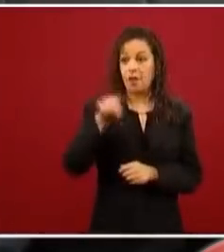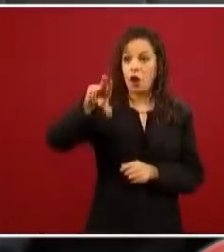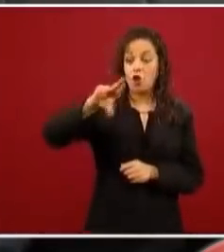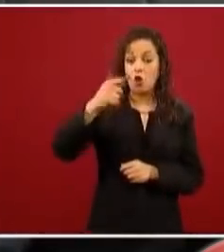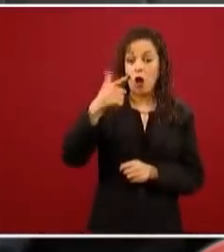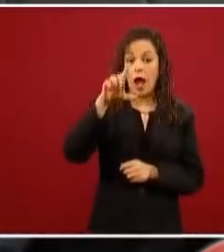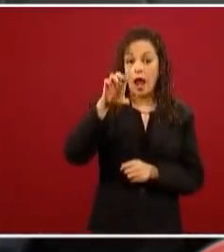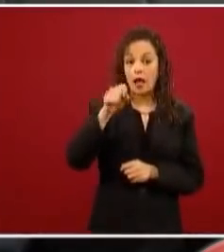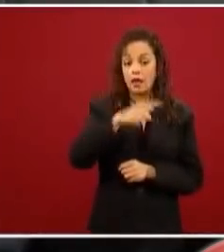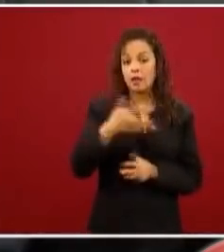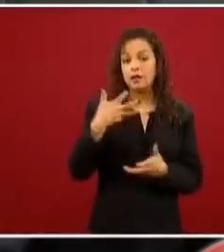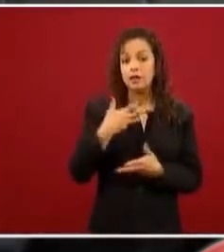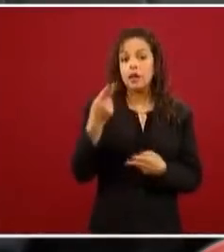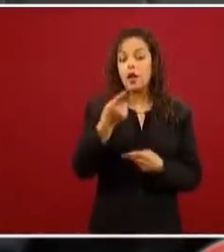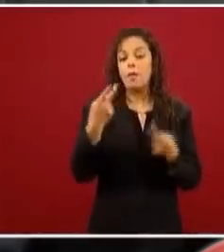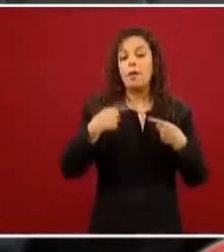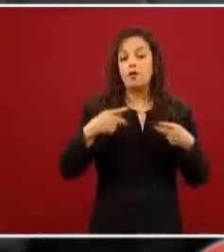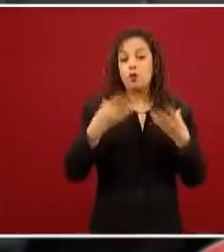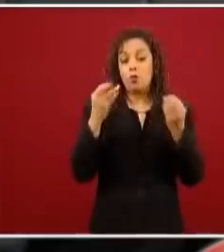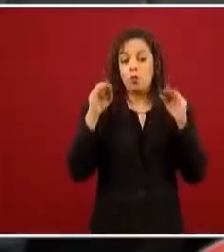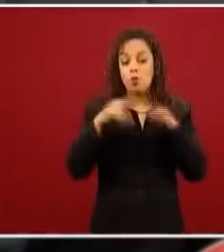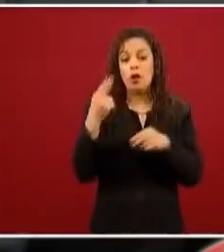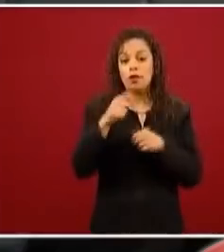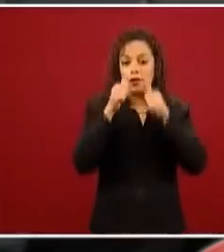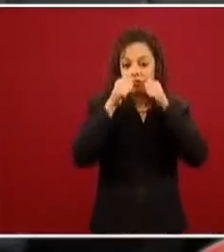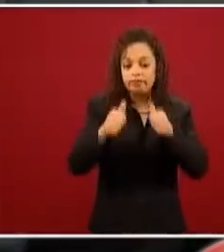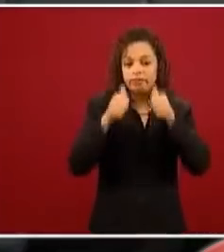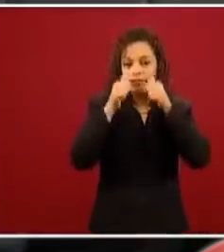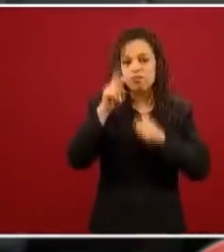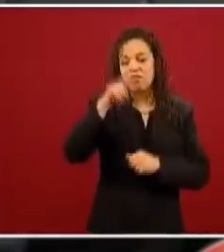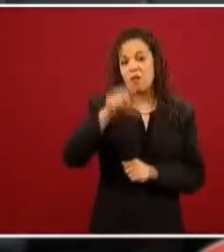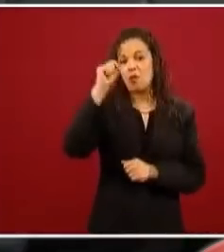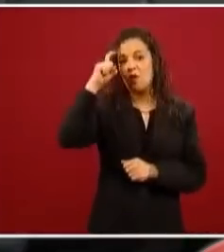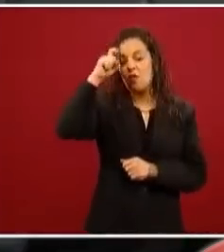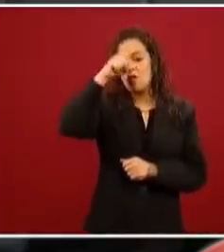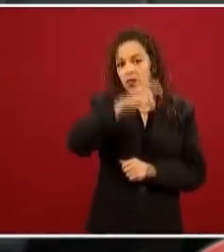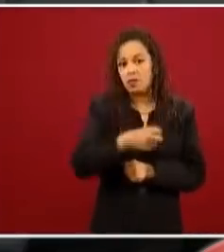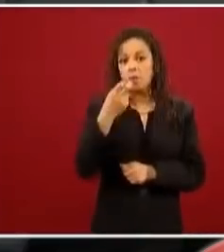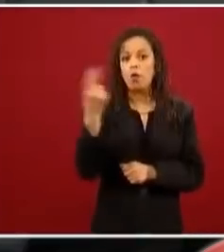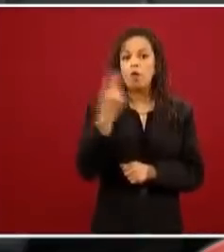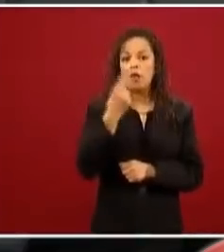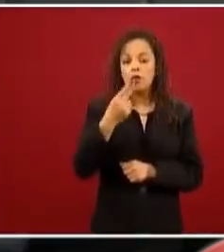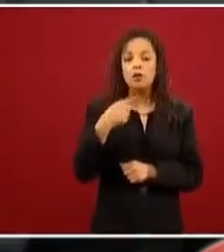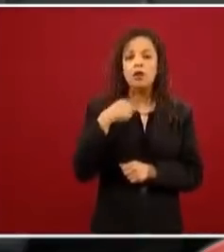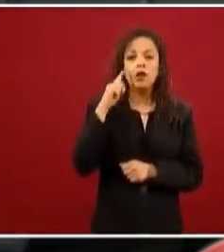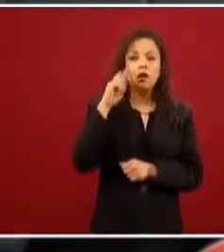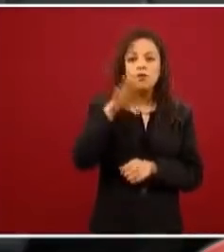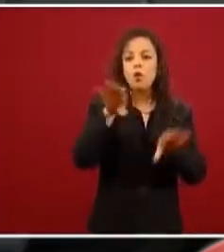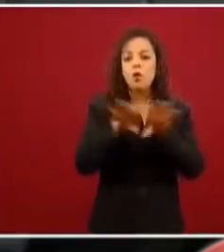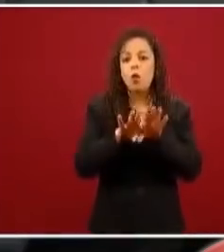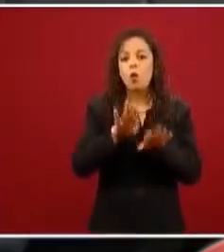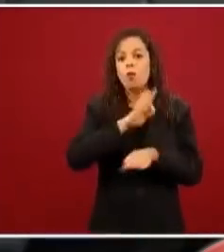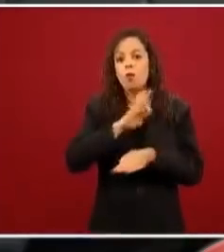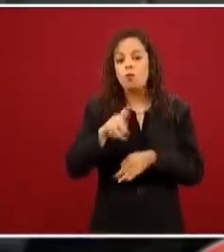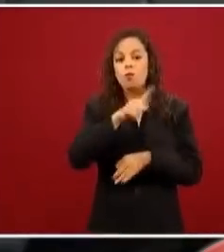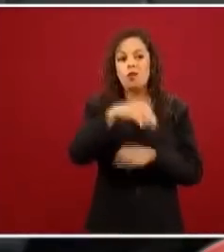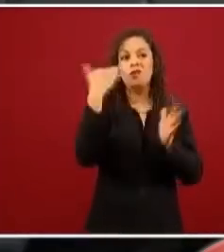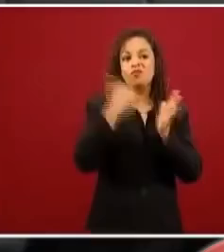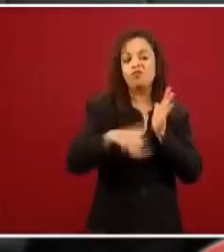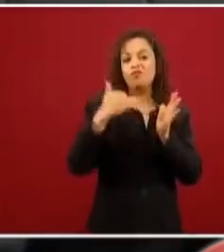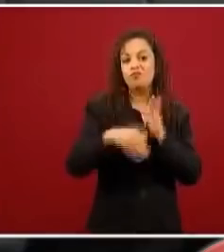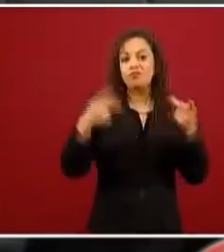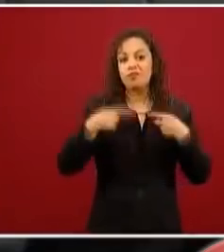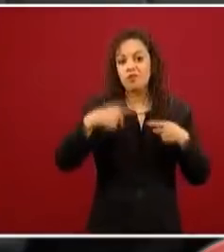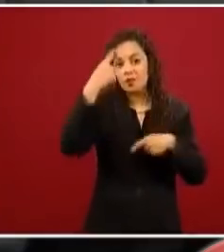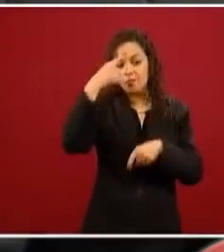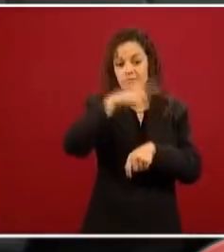pues es complejo, ¿no? Por eso la persistencia en buscar que se resuelva el problema de la falta de personal. Son 572